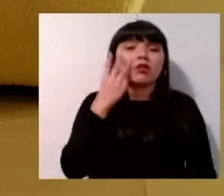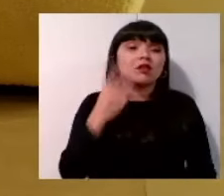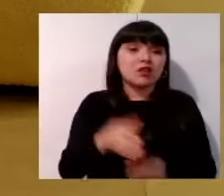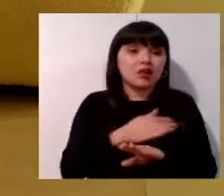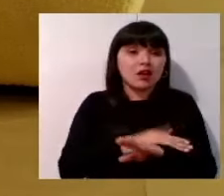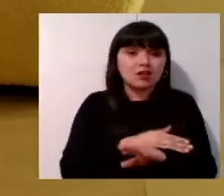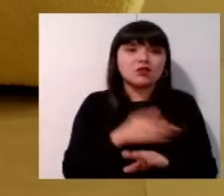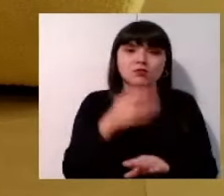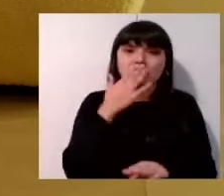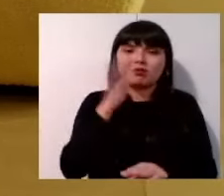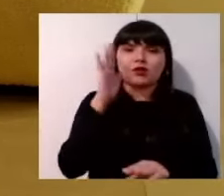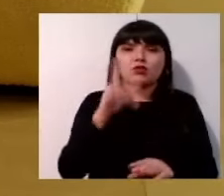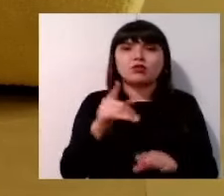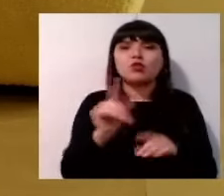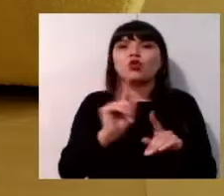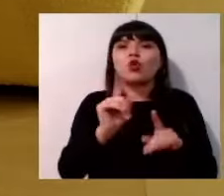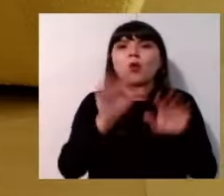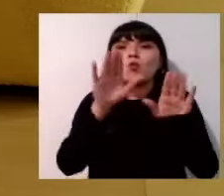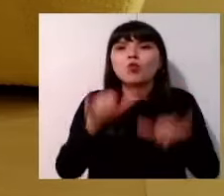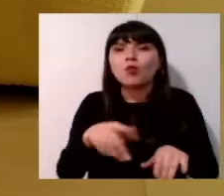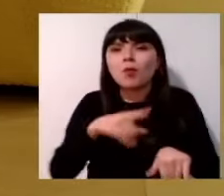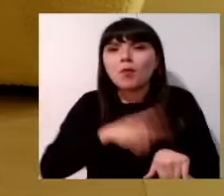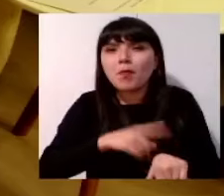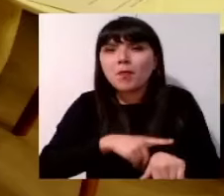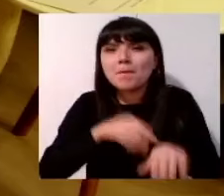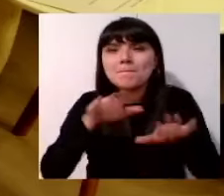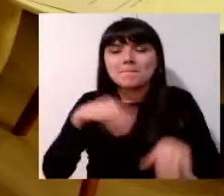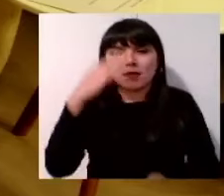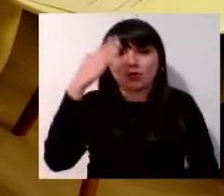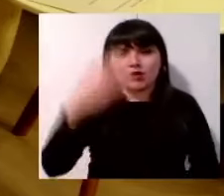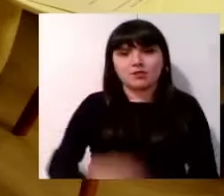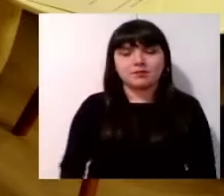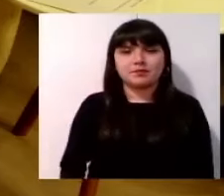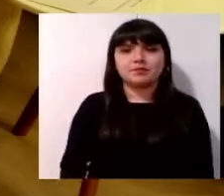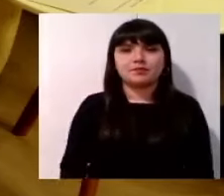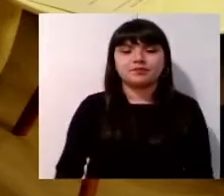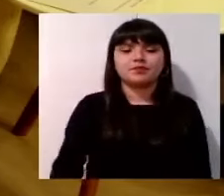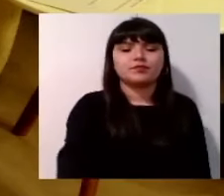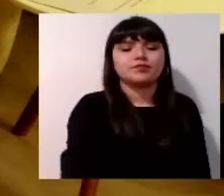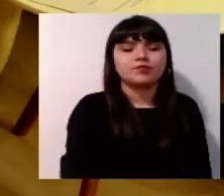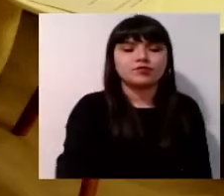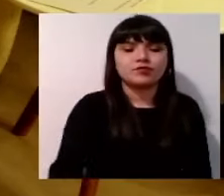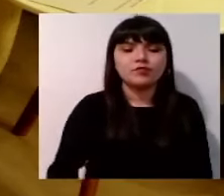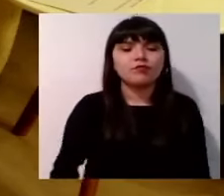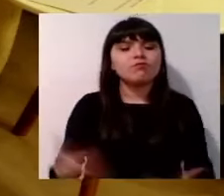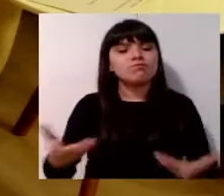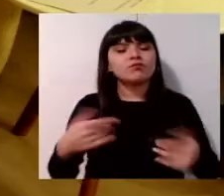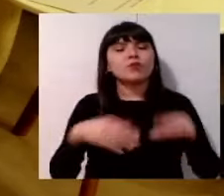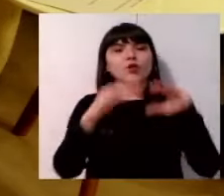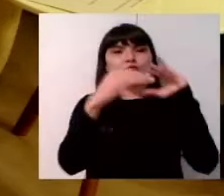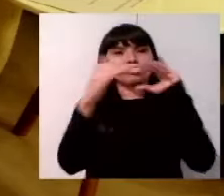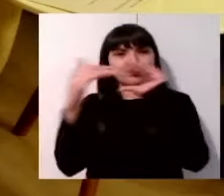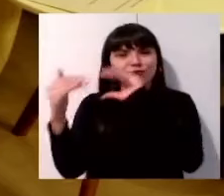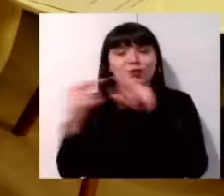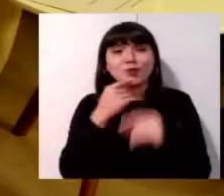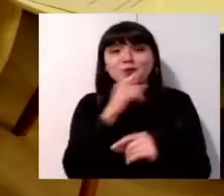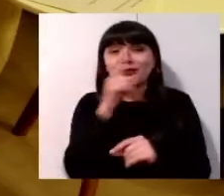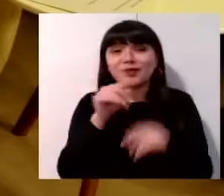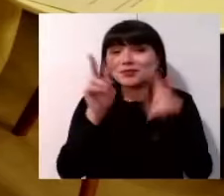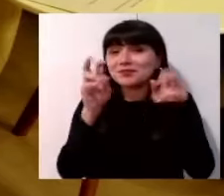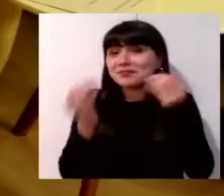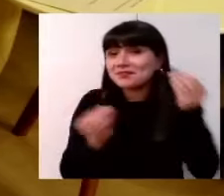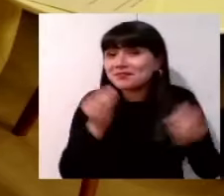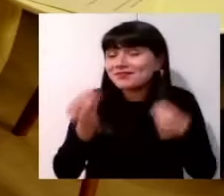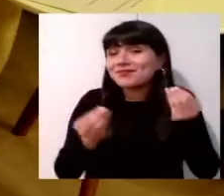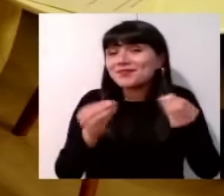antes de que vuelvan a clase. Oye, están preguntando mucho qué pasa con las mascotas. ¿Es bueno que